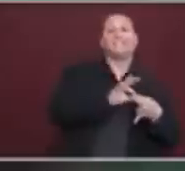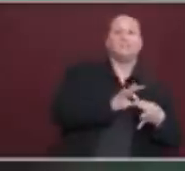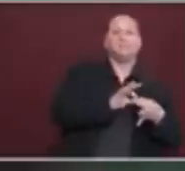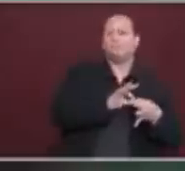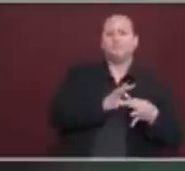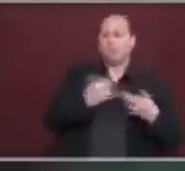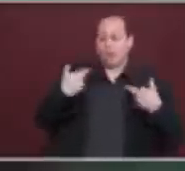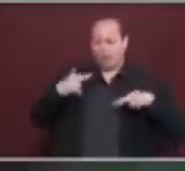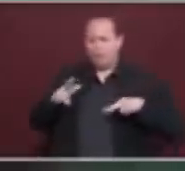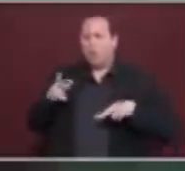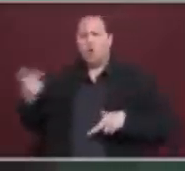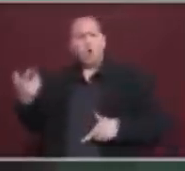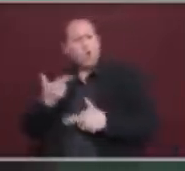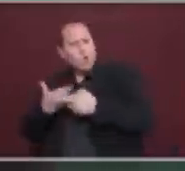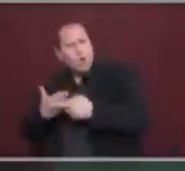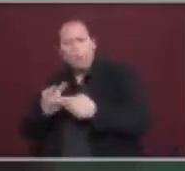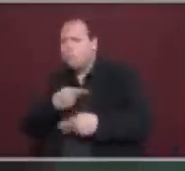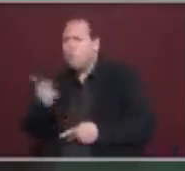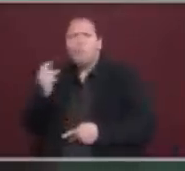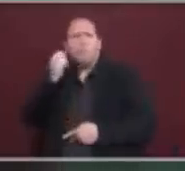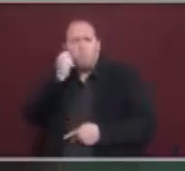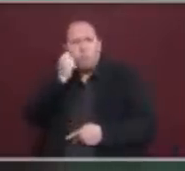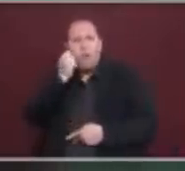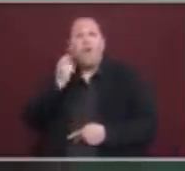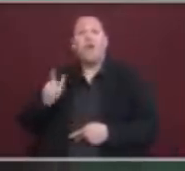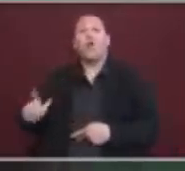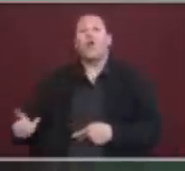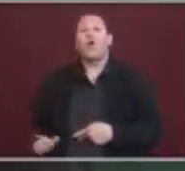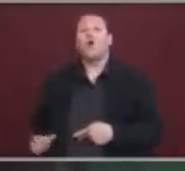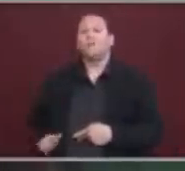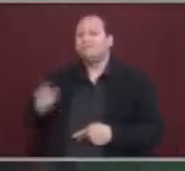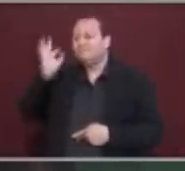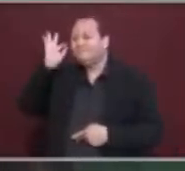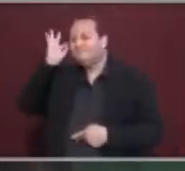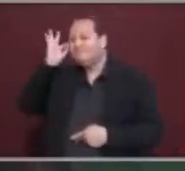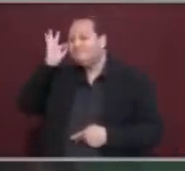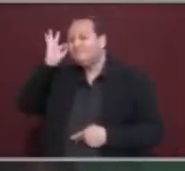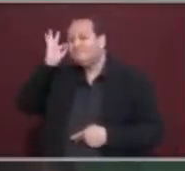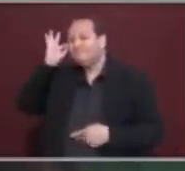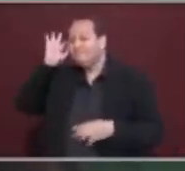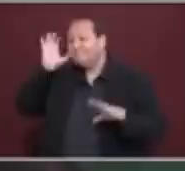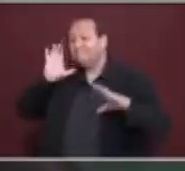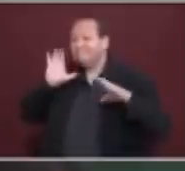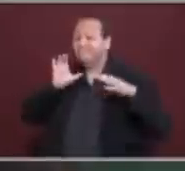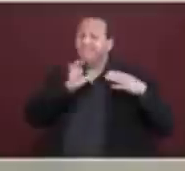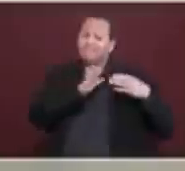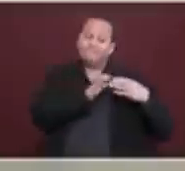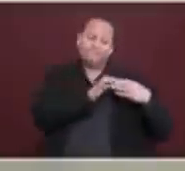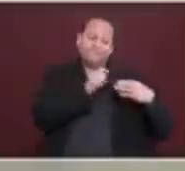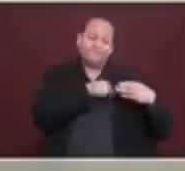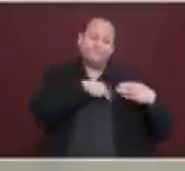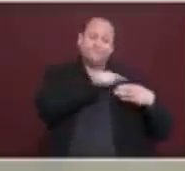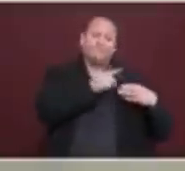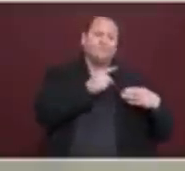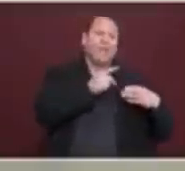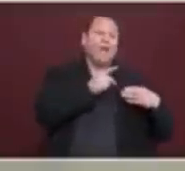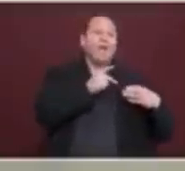que el gobierno no esté al servicio de un grupo de una minoría